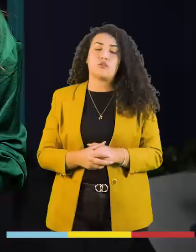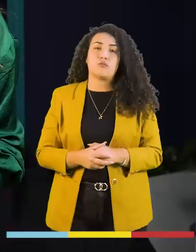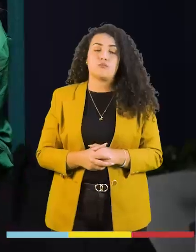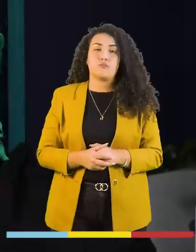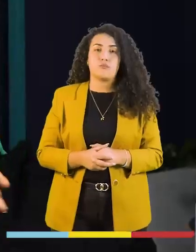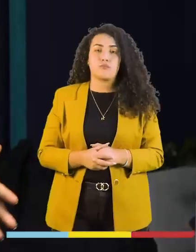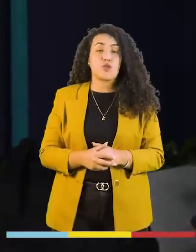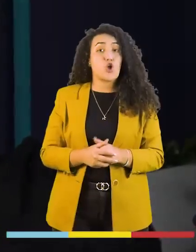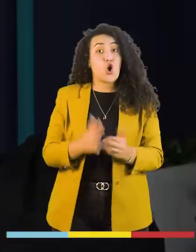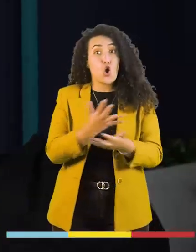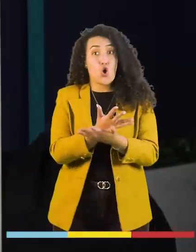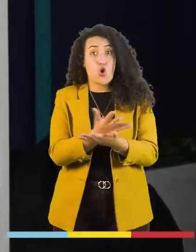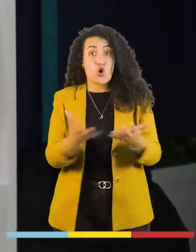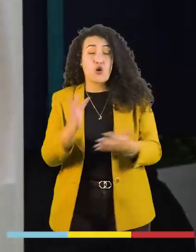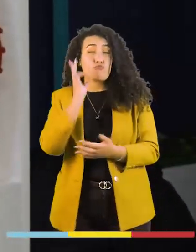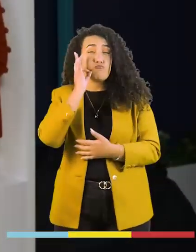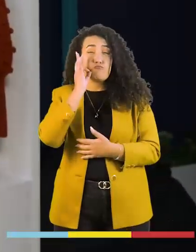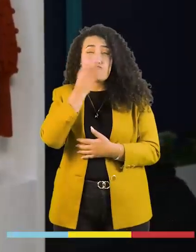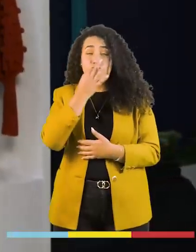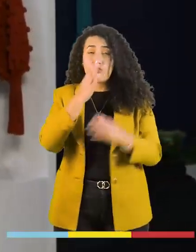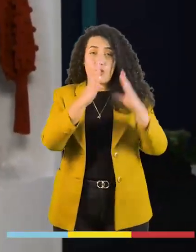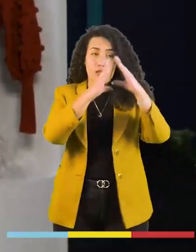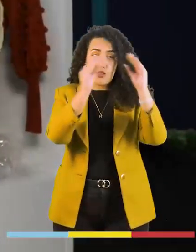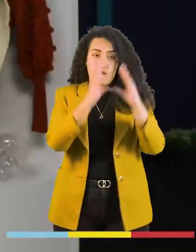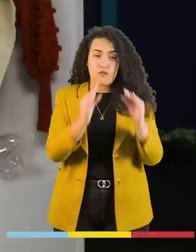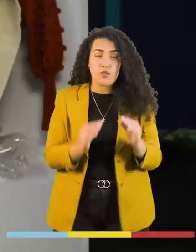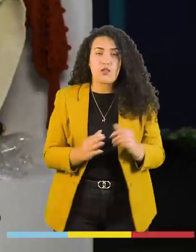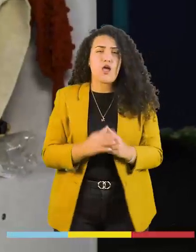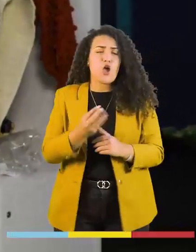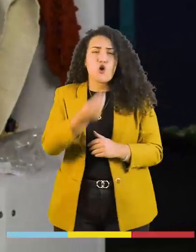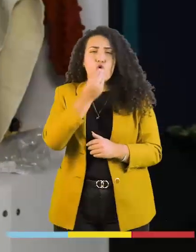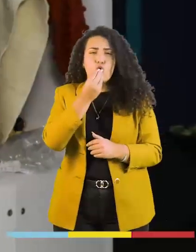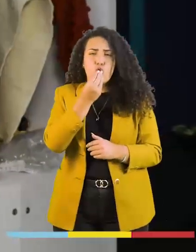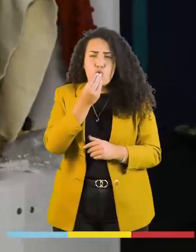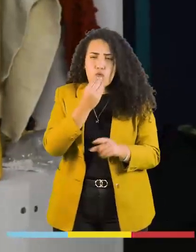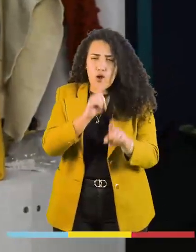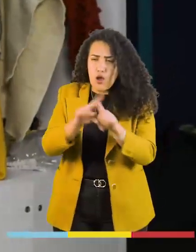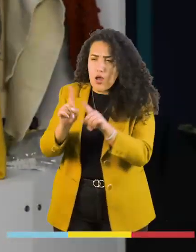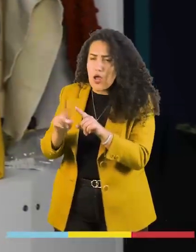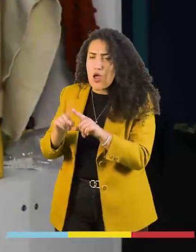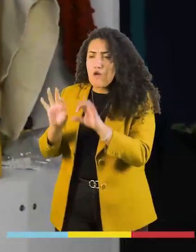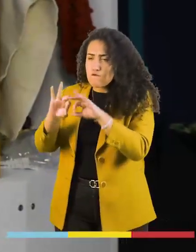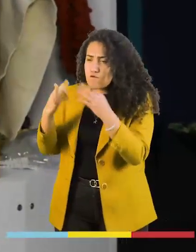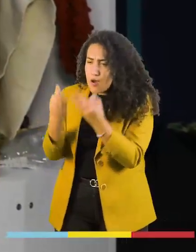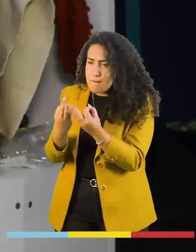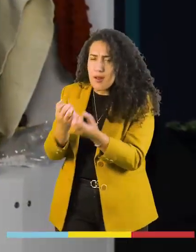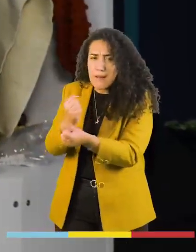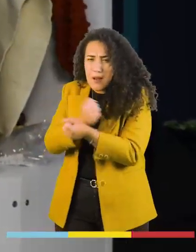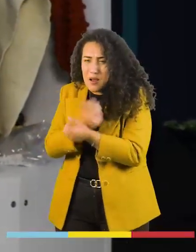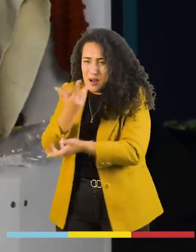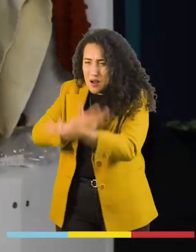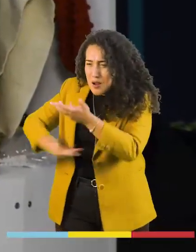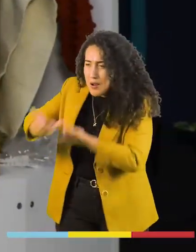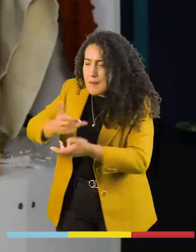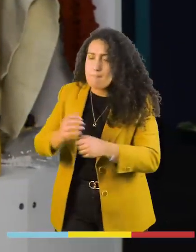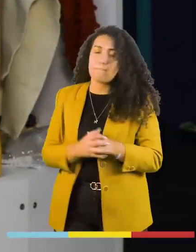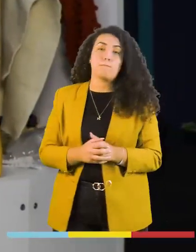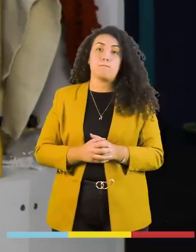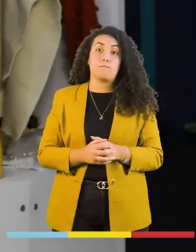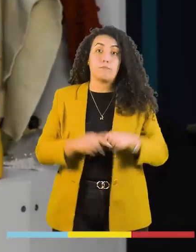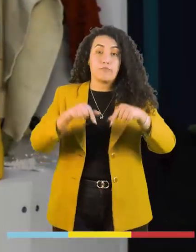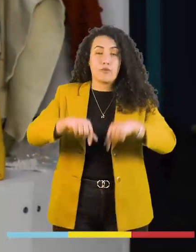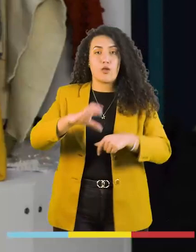bendiga. Una de las cosas más ricas de la Navidad es la comida y poder compartir con las personas que queremos. Y en